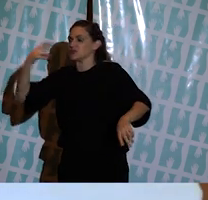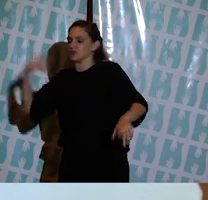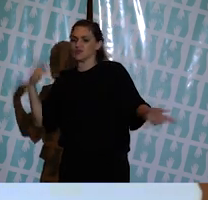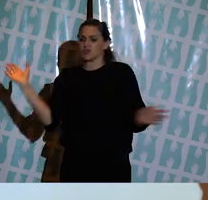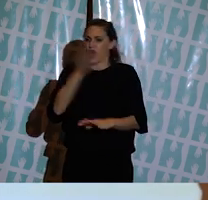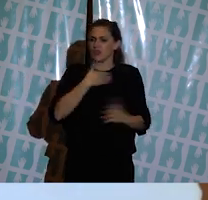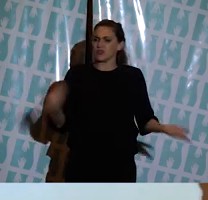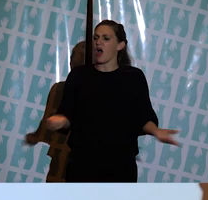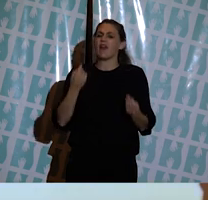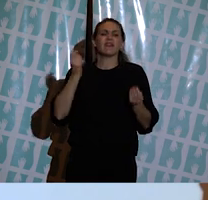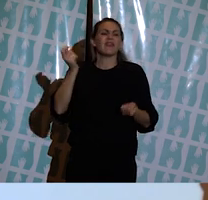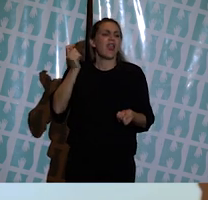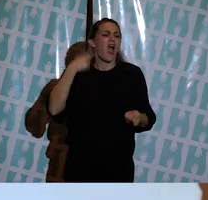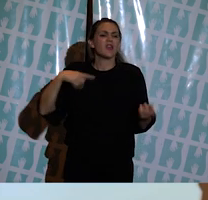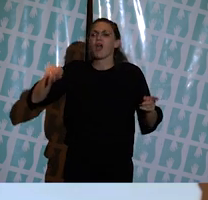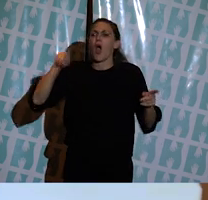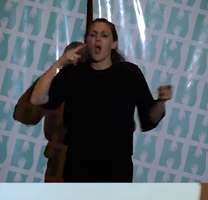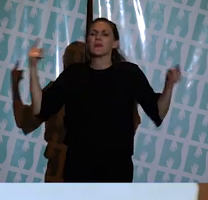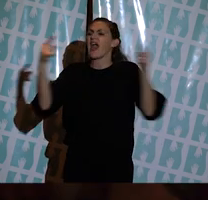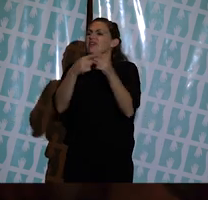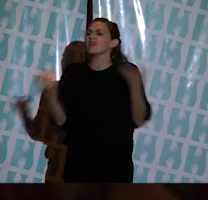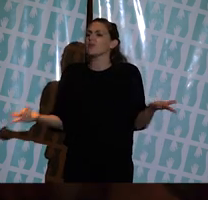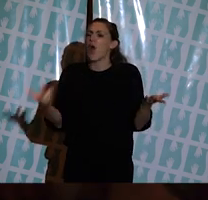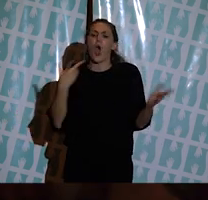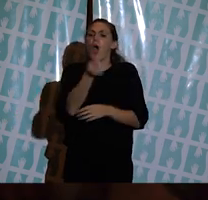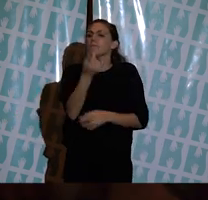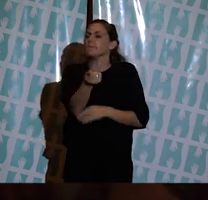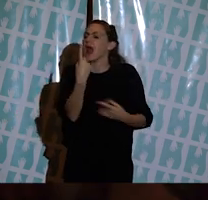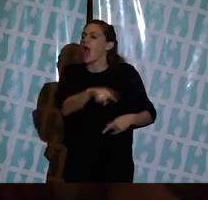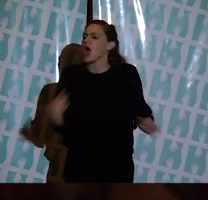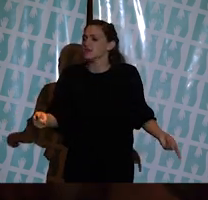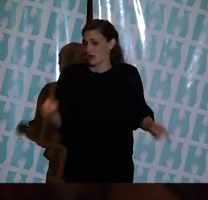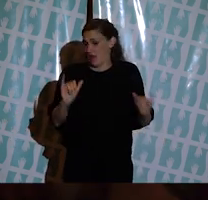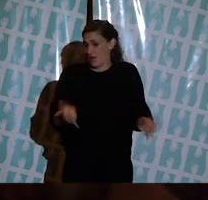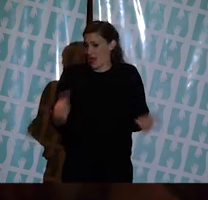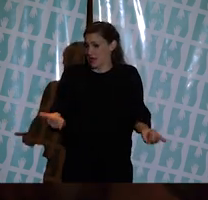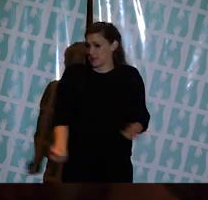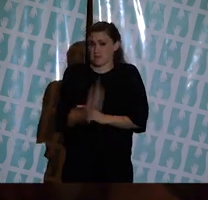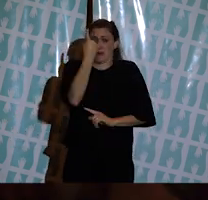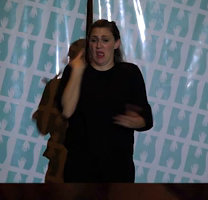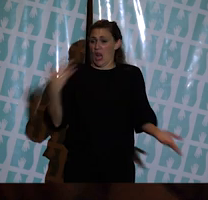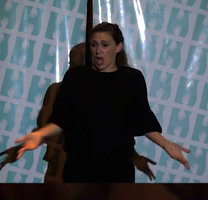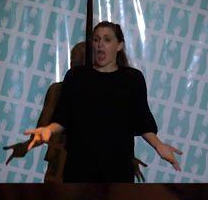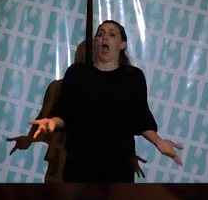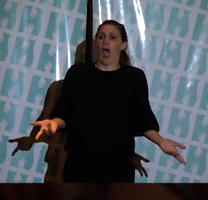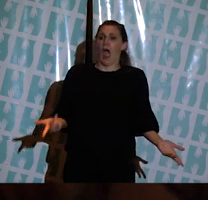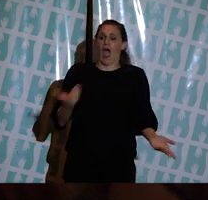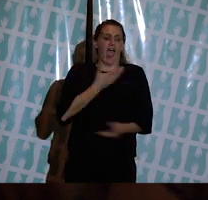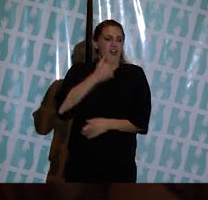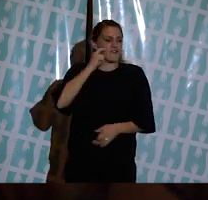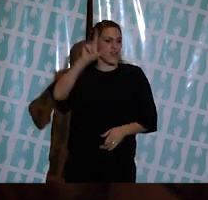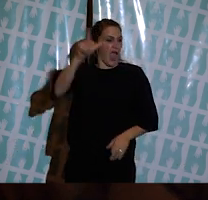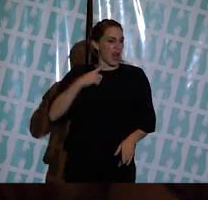los jóvenes, porque son el mejor cliente. Ese cerebro en desarrollo va a ser el cliente más fiel que pueda